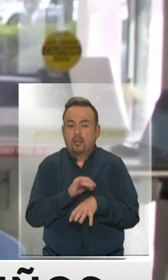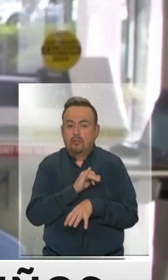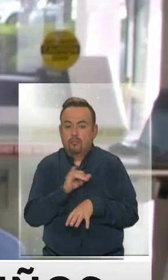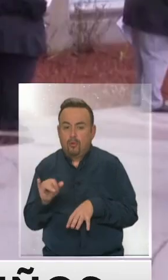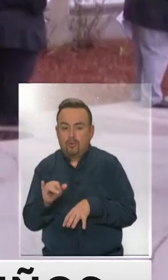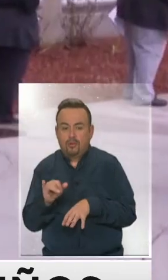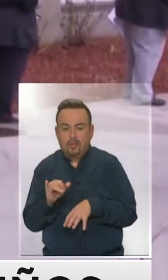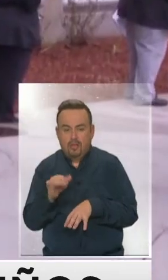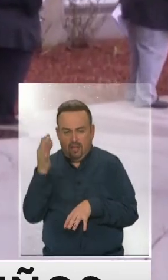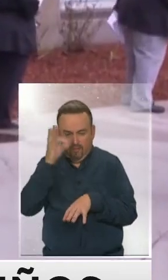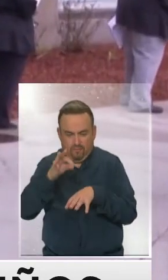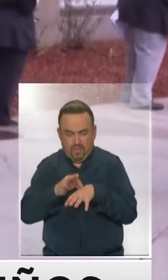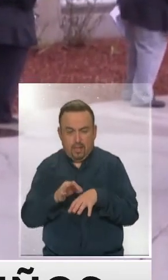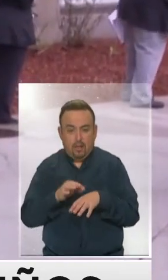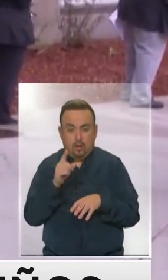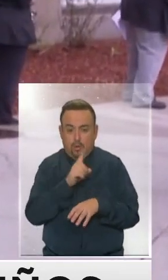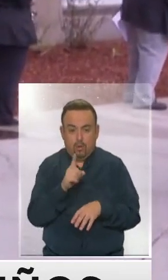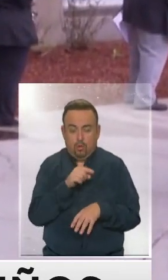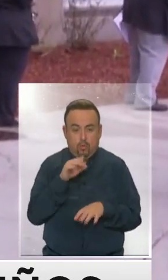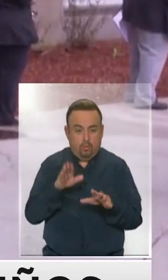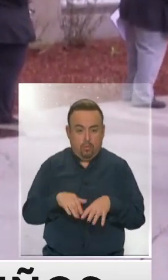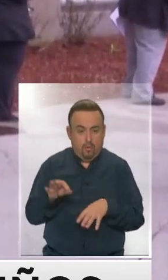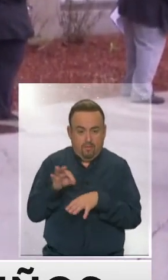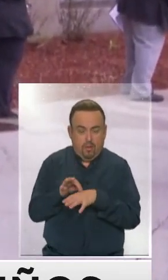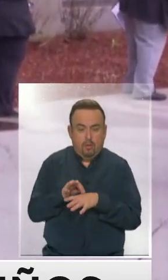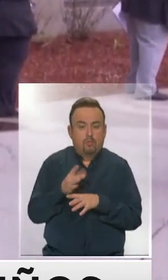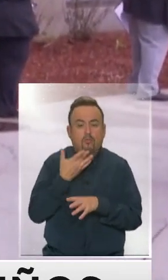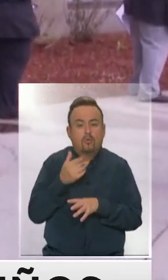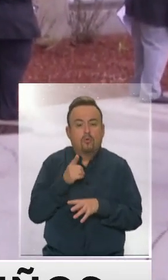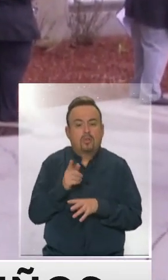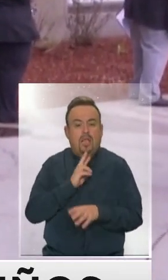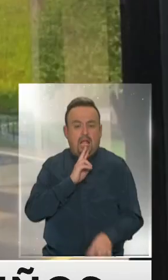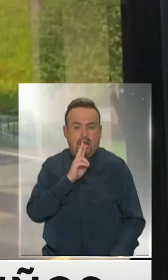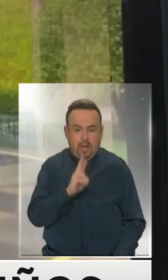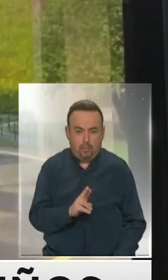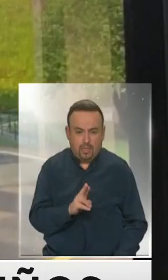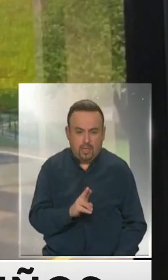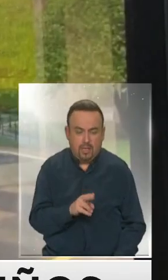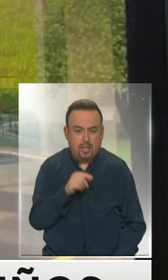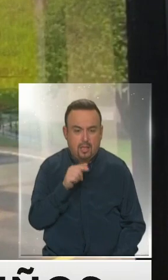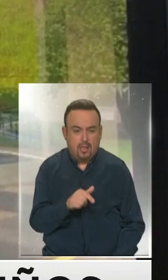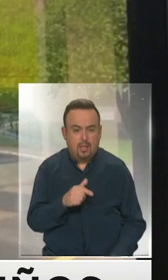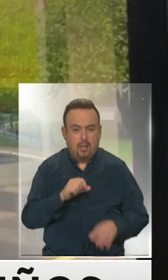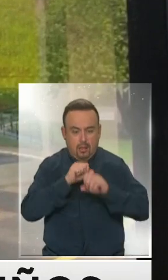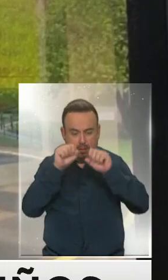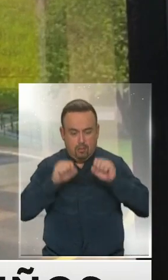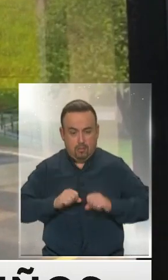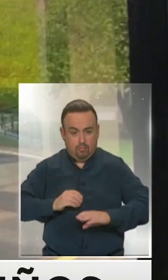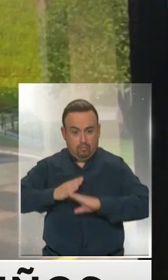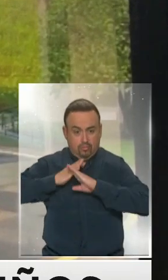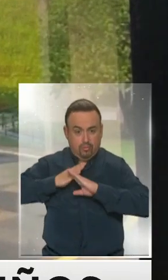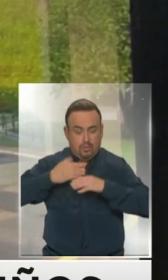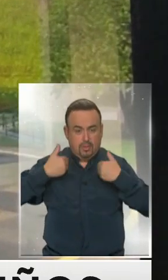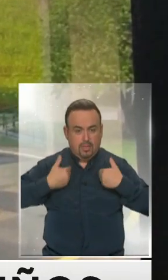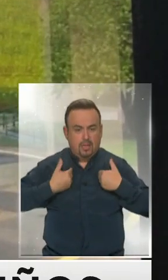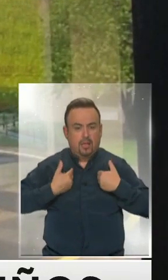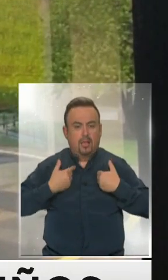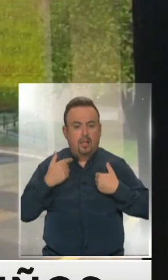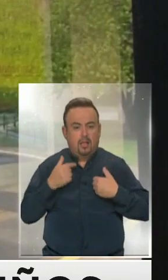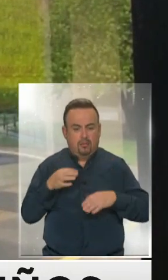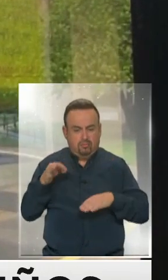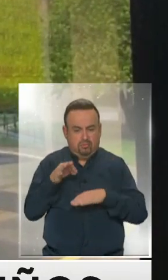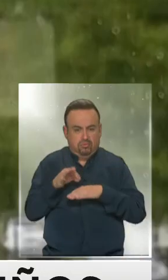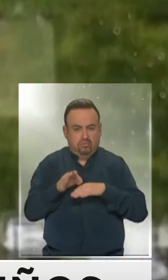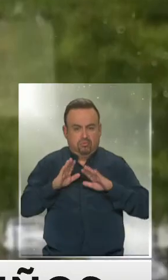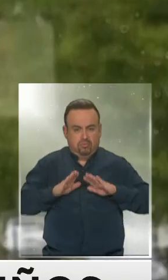viral y no sería provocada por el mismo virus sino como una respuesta del sistema inmunológico a la permanencia del patógeno